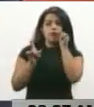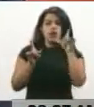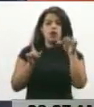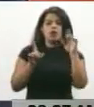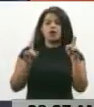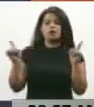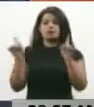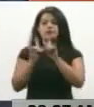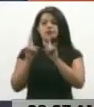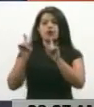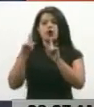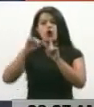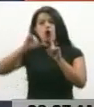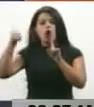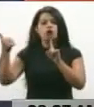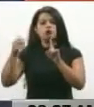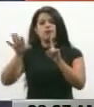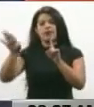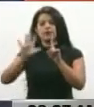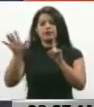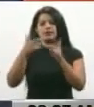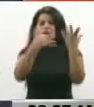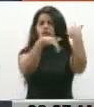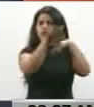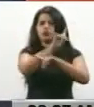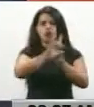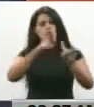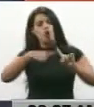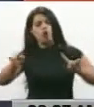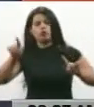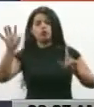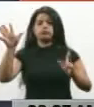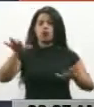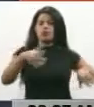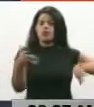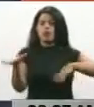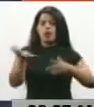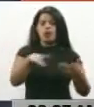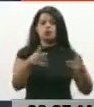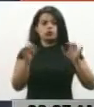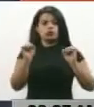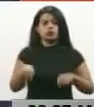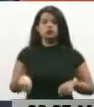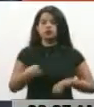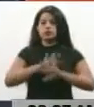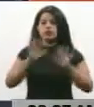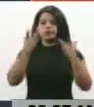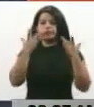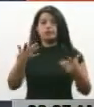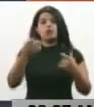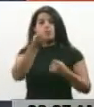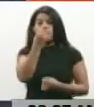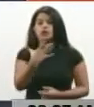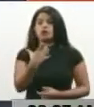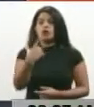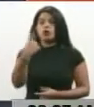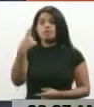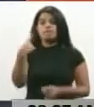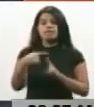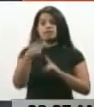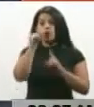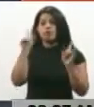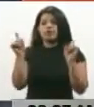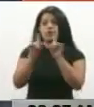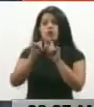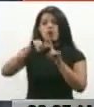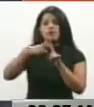fuera de otro baile. Y bueno, Iván hace el papel de Juan Ramírez de Luca, de uno de los amores que tuvo Federico, y